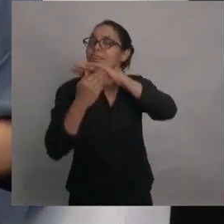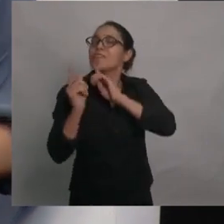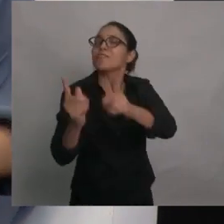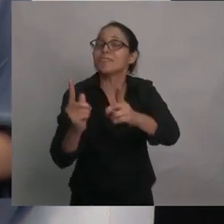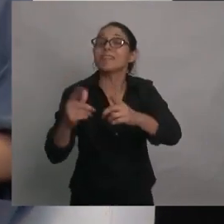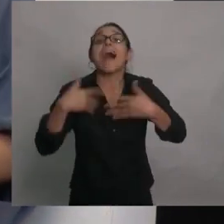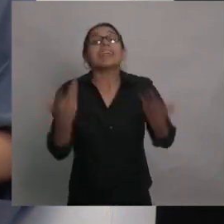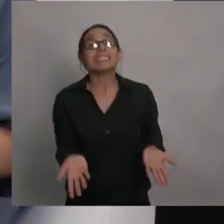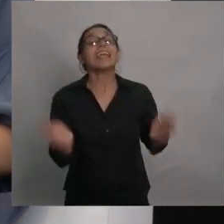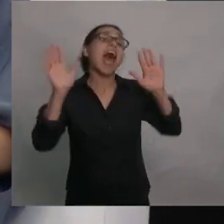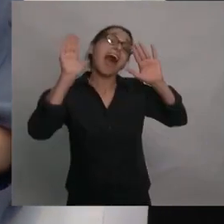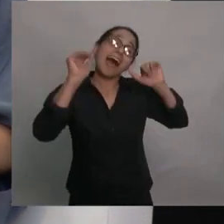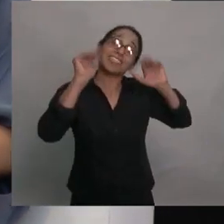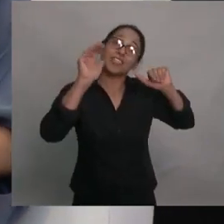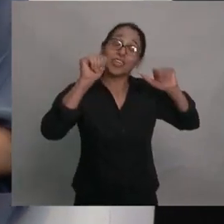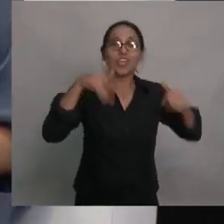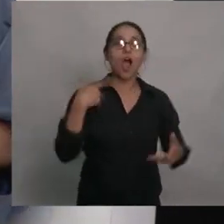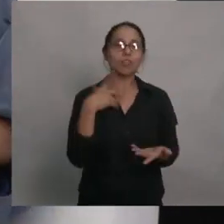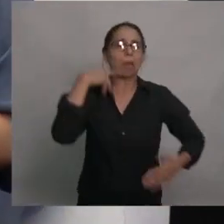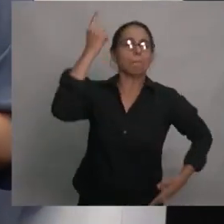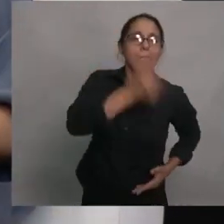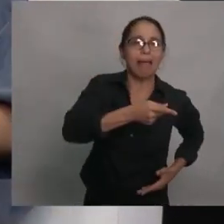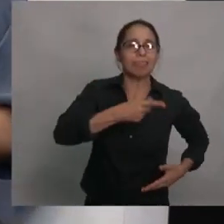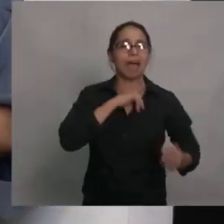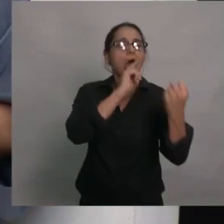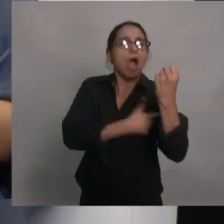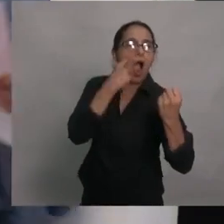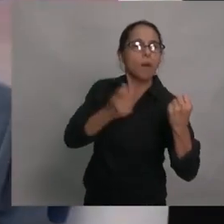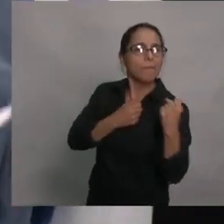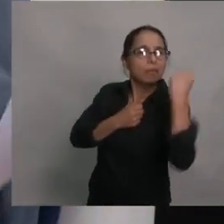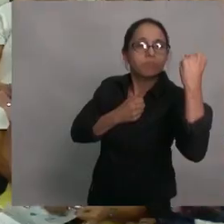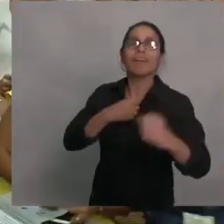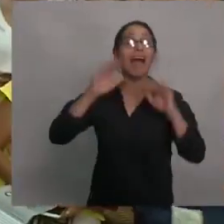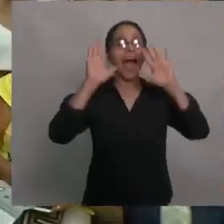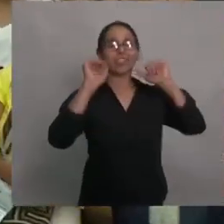adiós fascismo, adiós patriarcado, adiós, adiós.